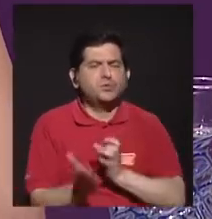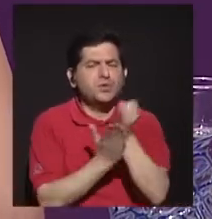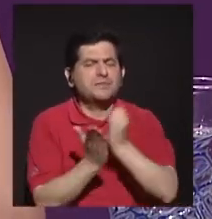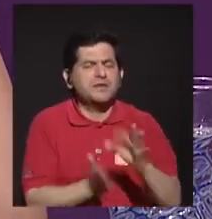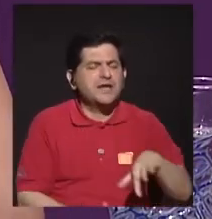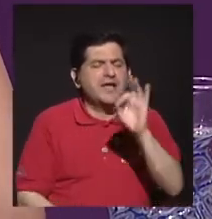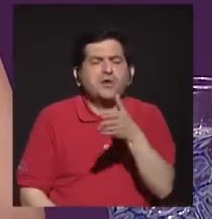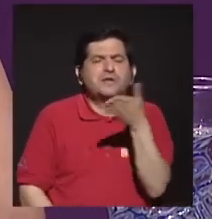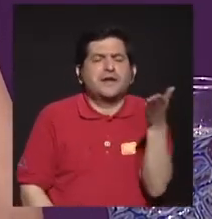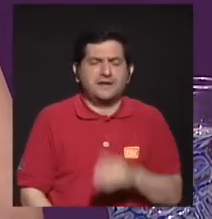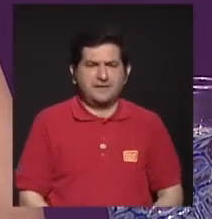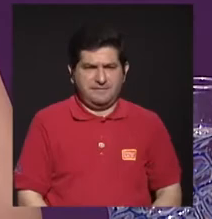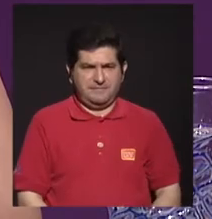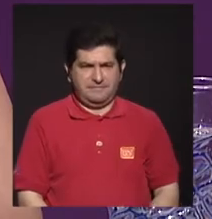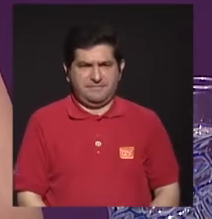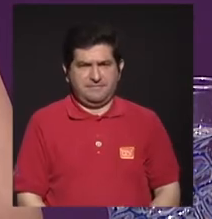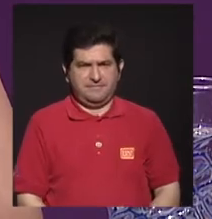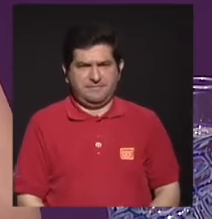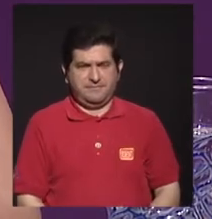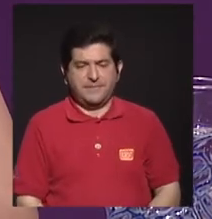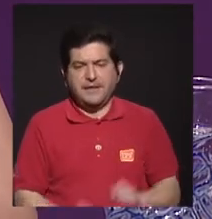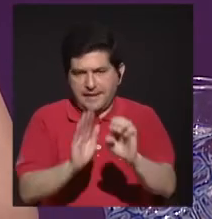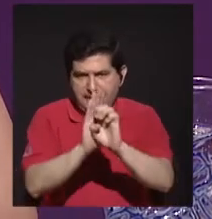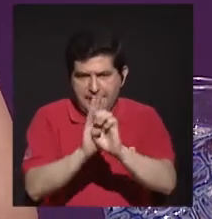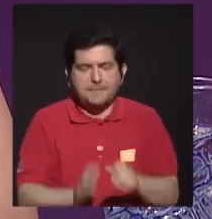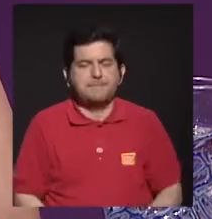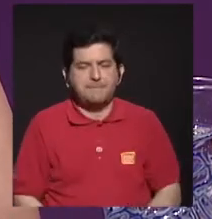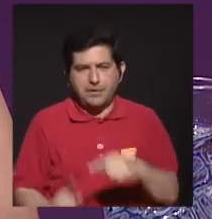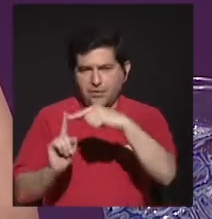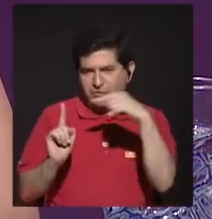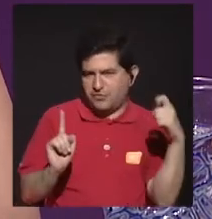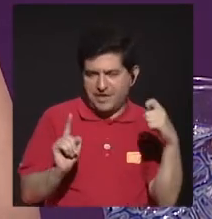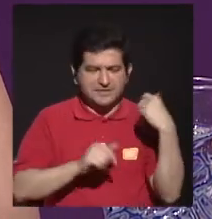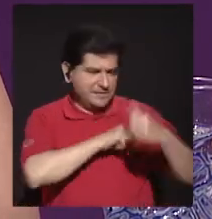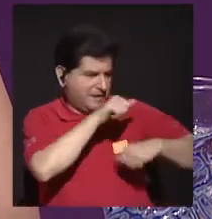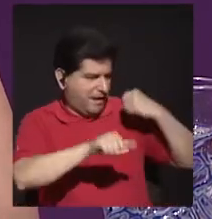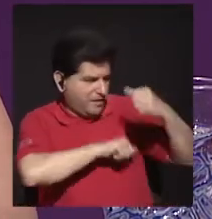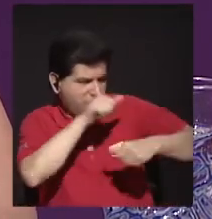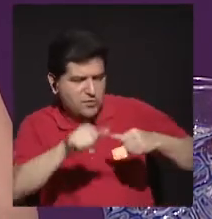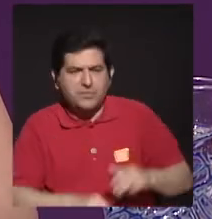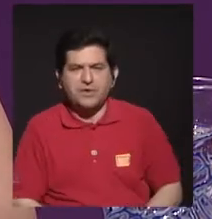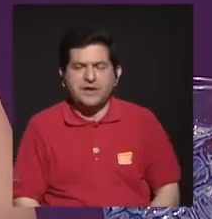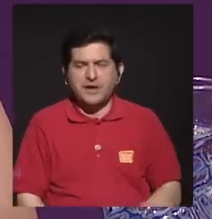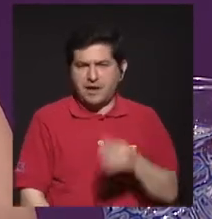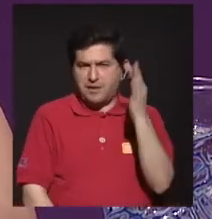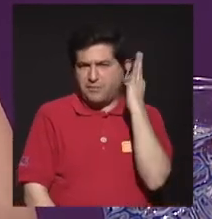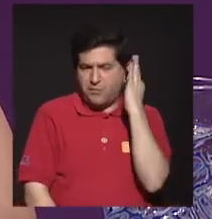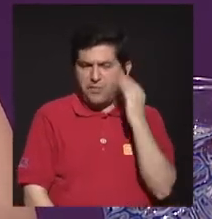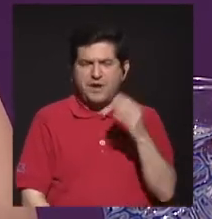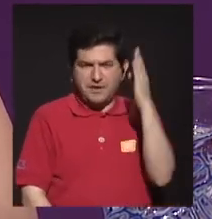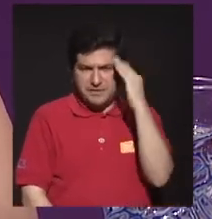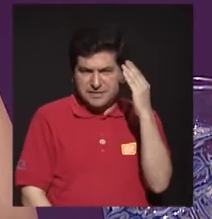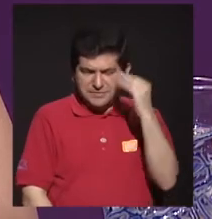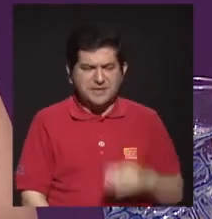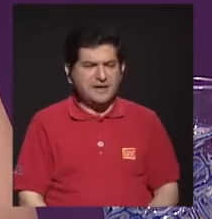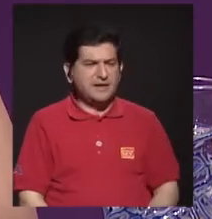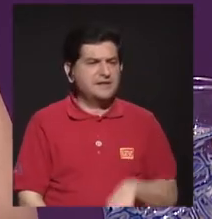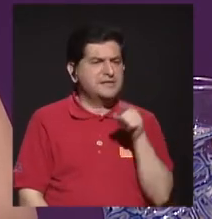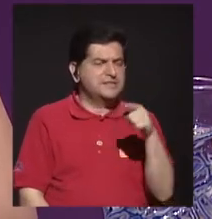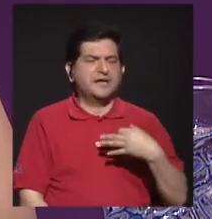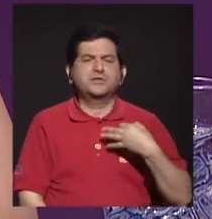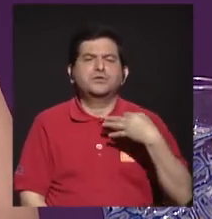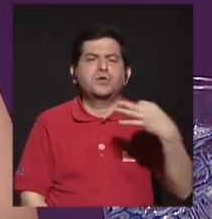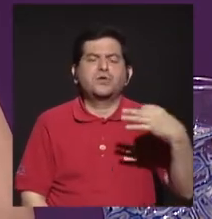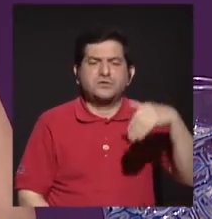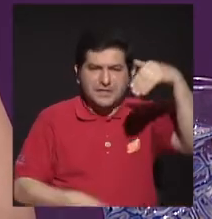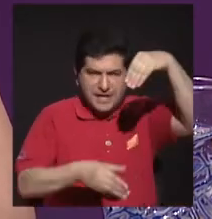en términos de cómo viví, cómo, digamos, en términos antropológicos, ¿verdad? ¿Cómo es que viven las mujeres el día a día